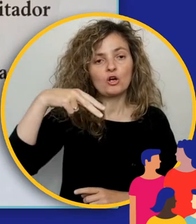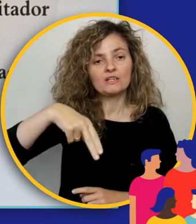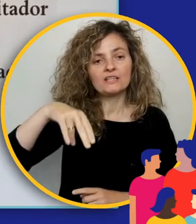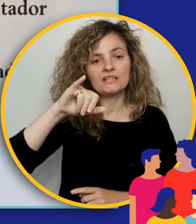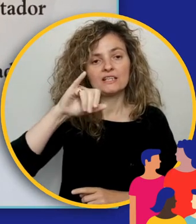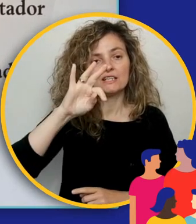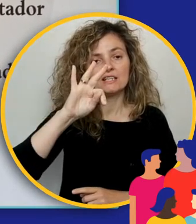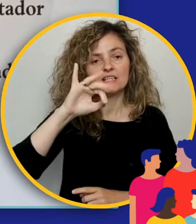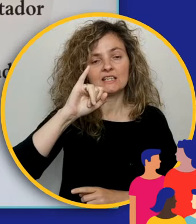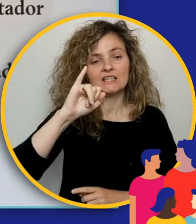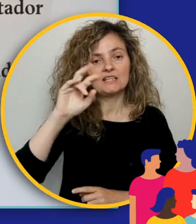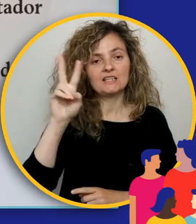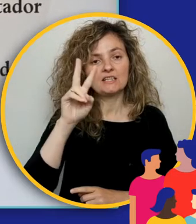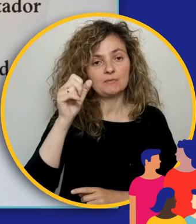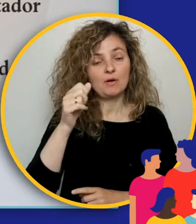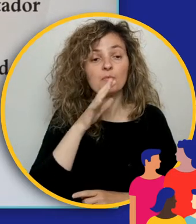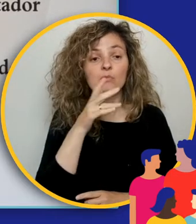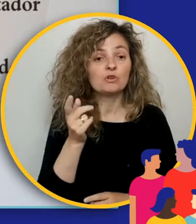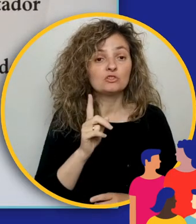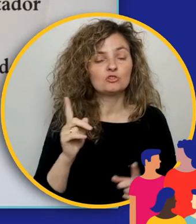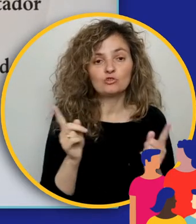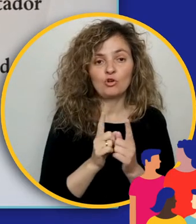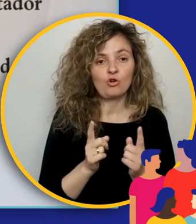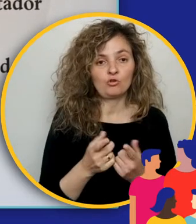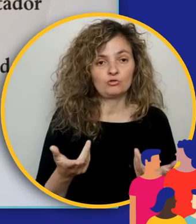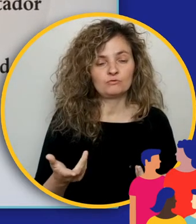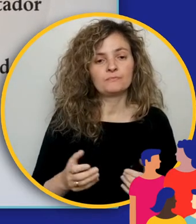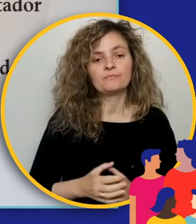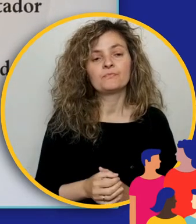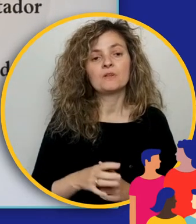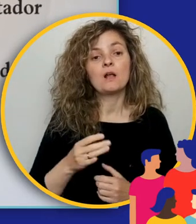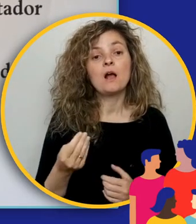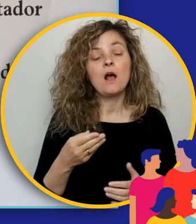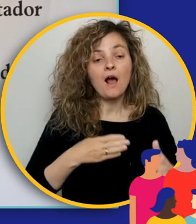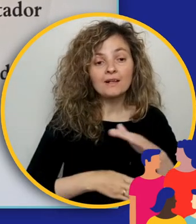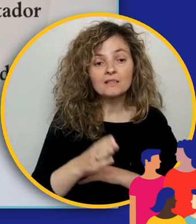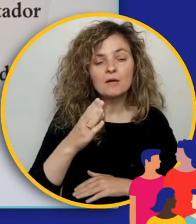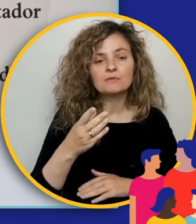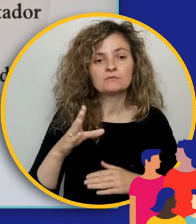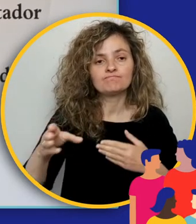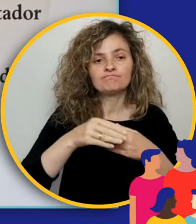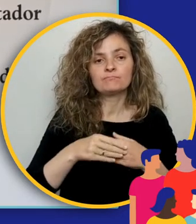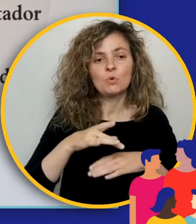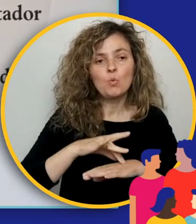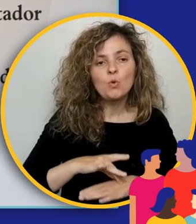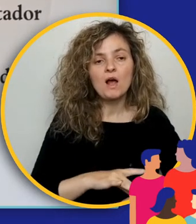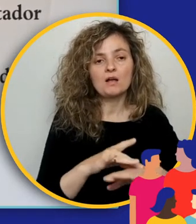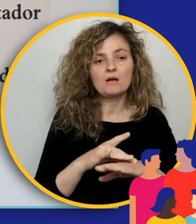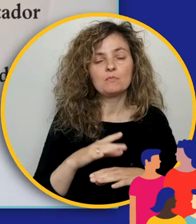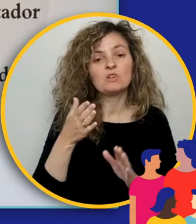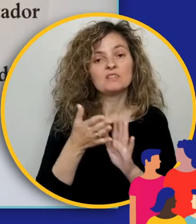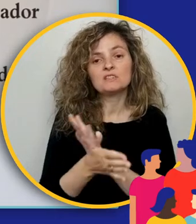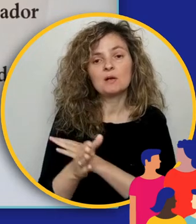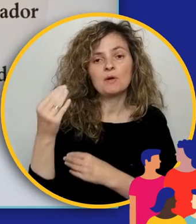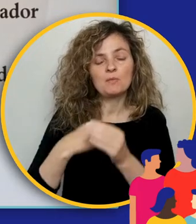corto. A través de él pues, se complementan pues, por una guía, que normalmente nos favorece mucho porque suelen